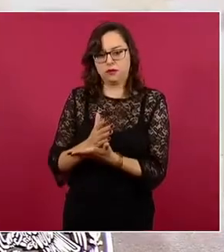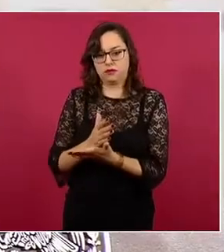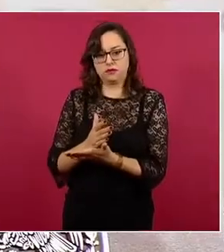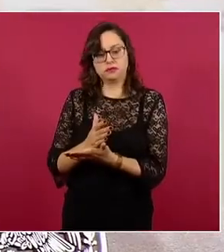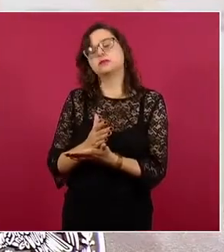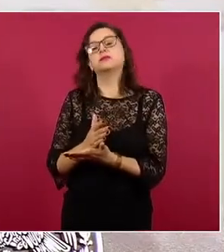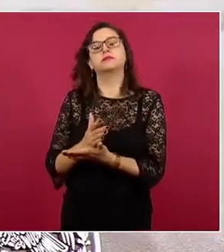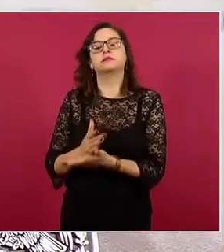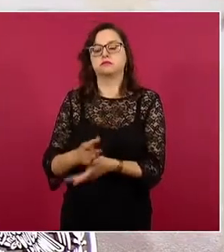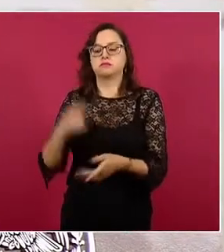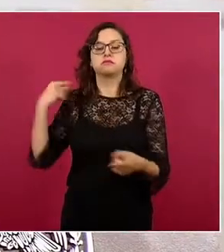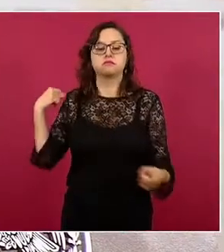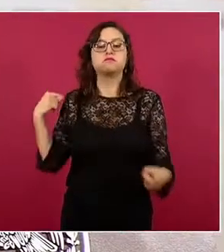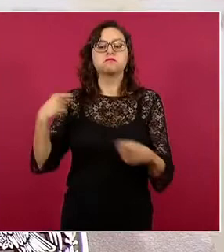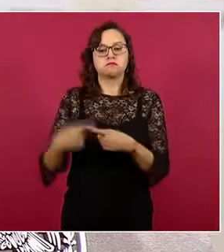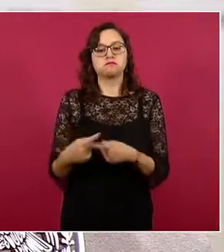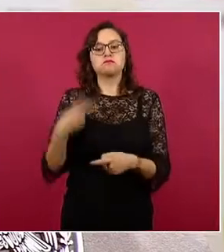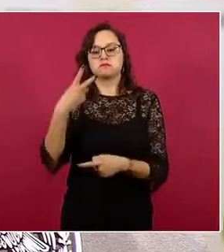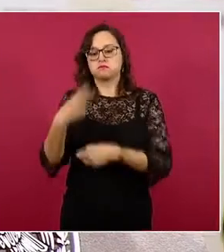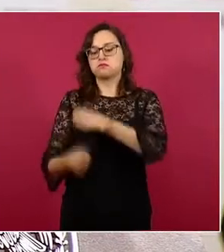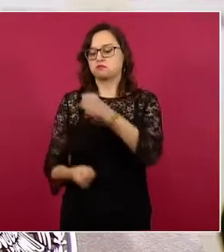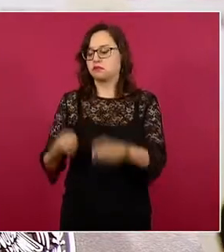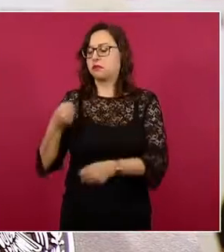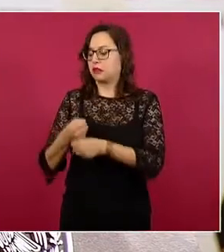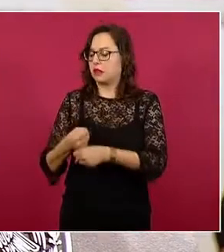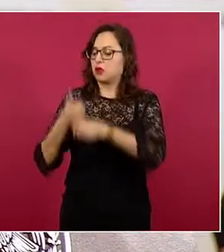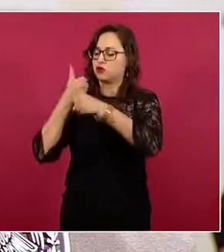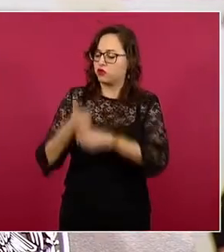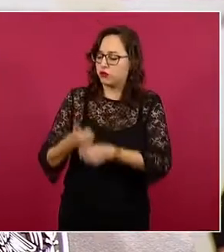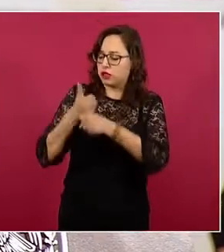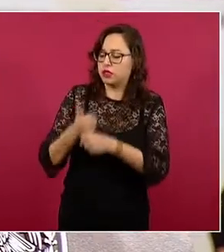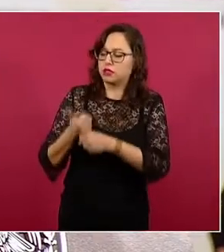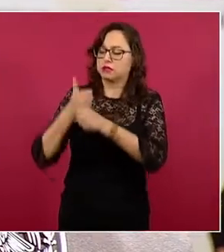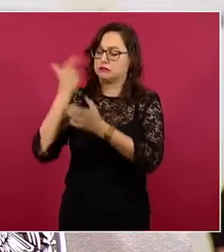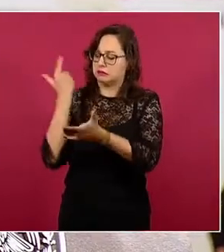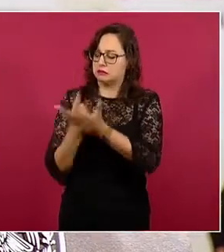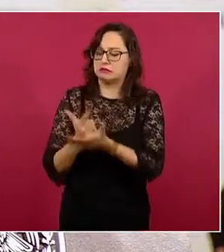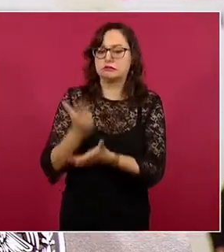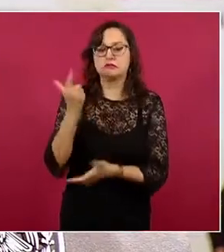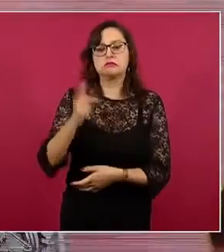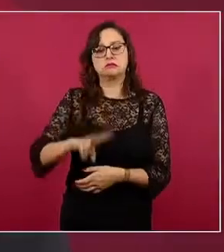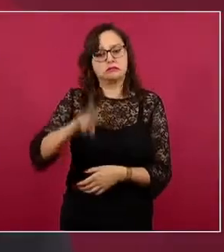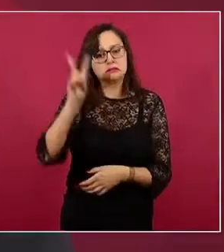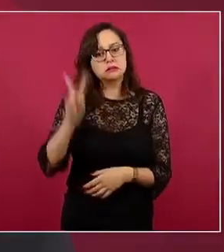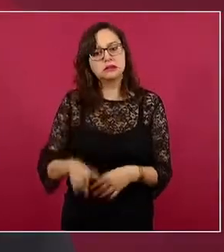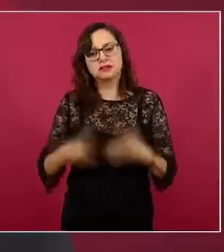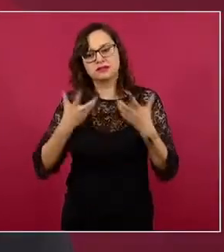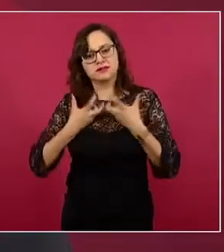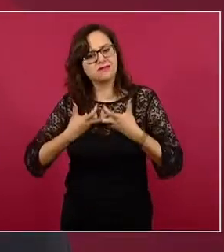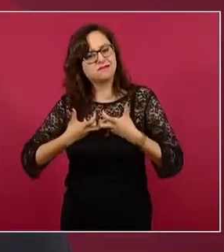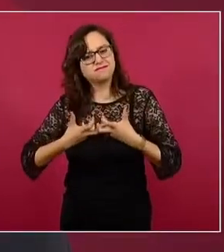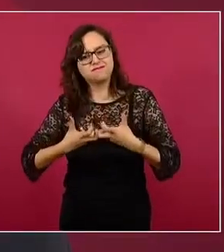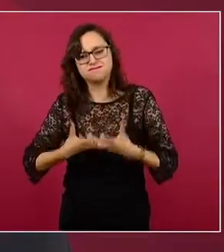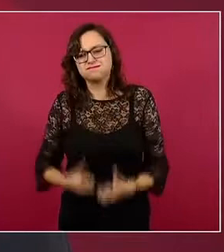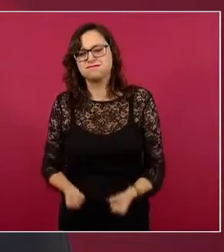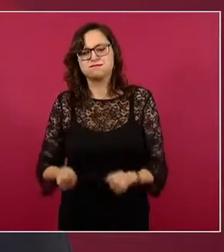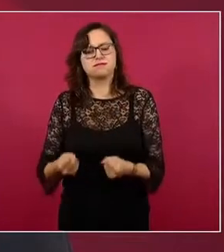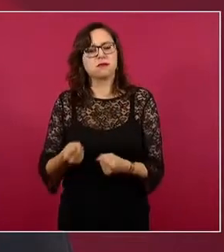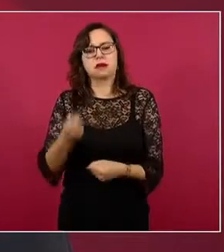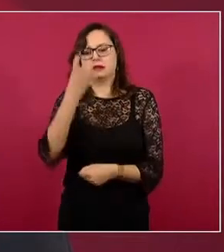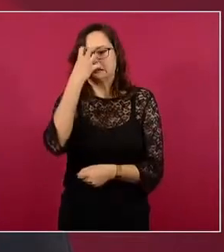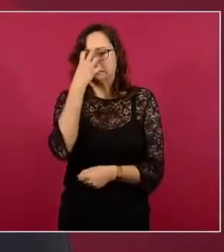que padecimos, que sufrimos, que nos dejó mucho dolor,